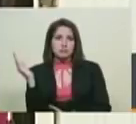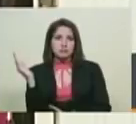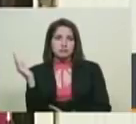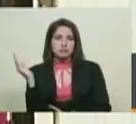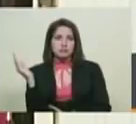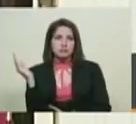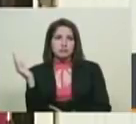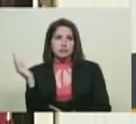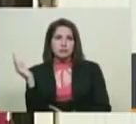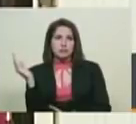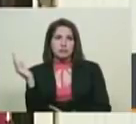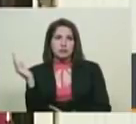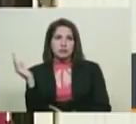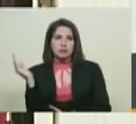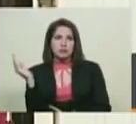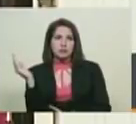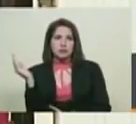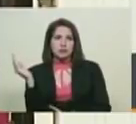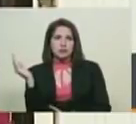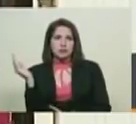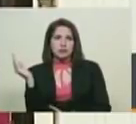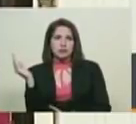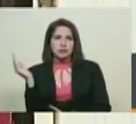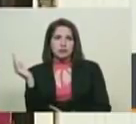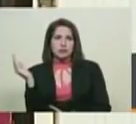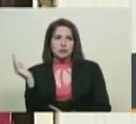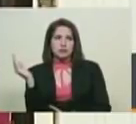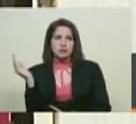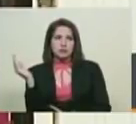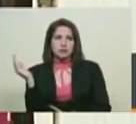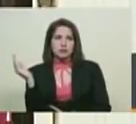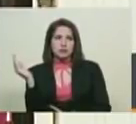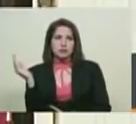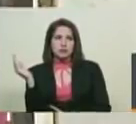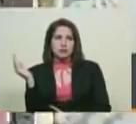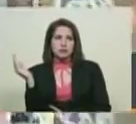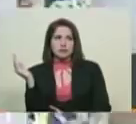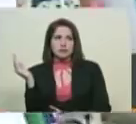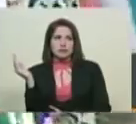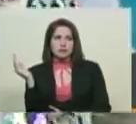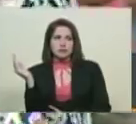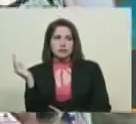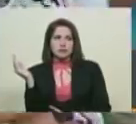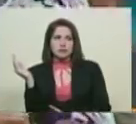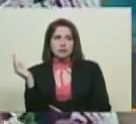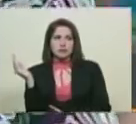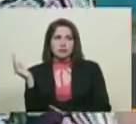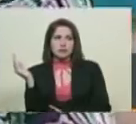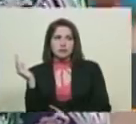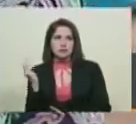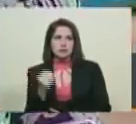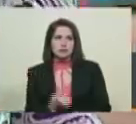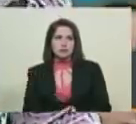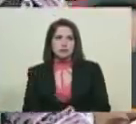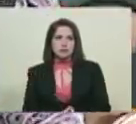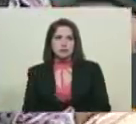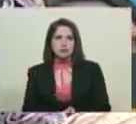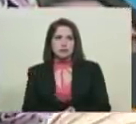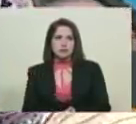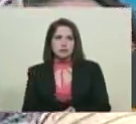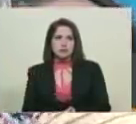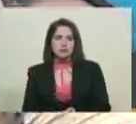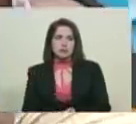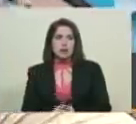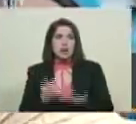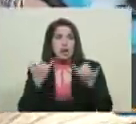le cantarán a la paz y a la unidad, y le cantarán a la revolución de Simón Bolívar, carajo. De